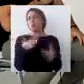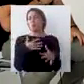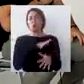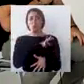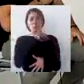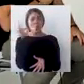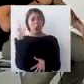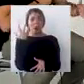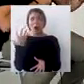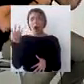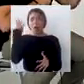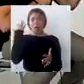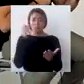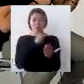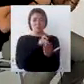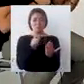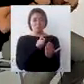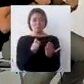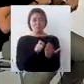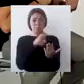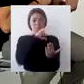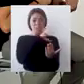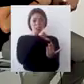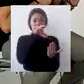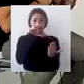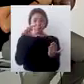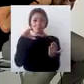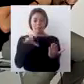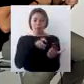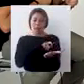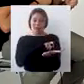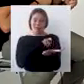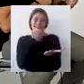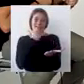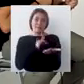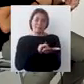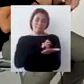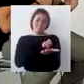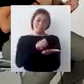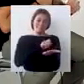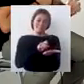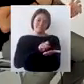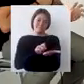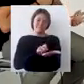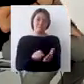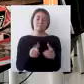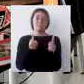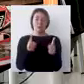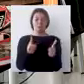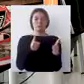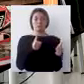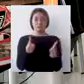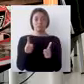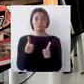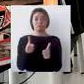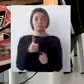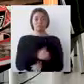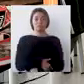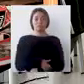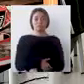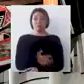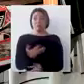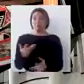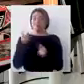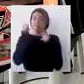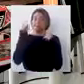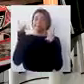escribir algo, y uno ve la escritura o la redacción de esa historia y es muy, muy No, chévere. pero es que esto es increíble. Esto es